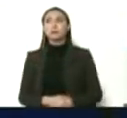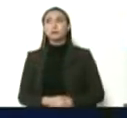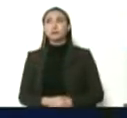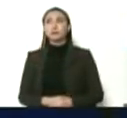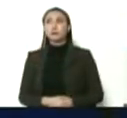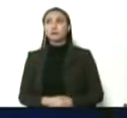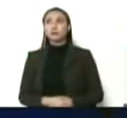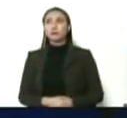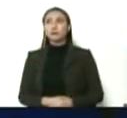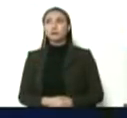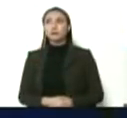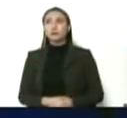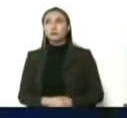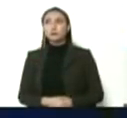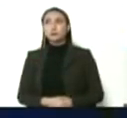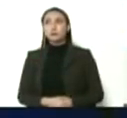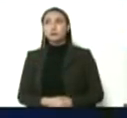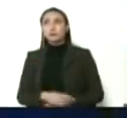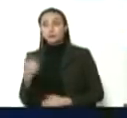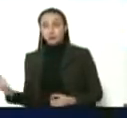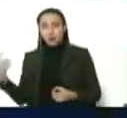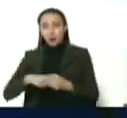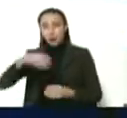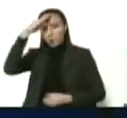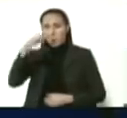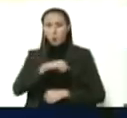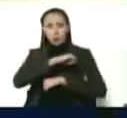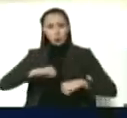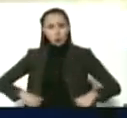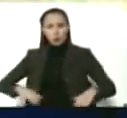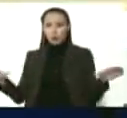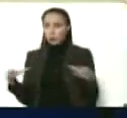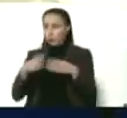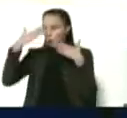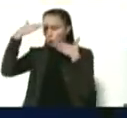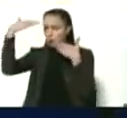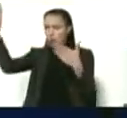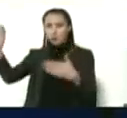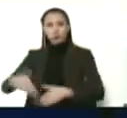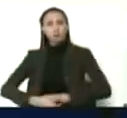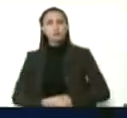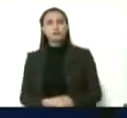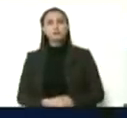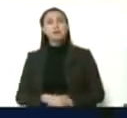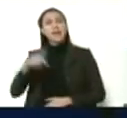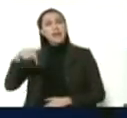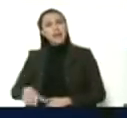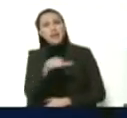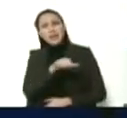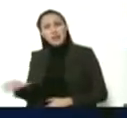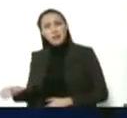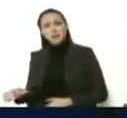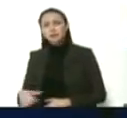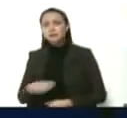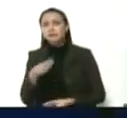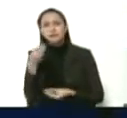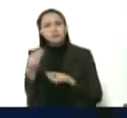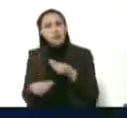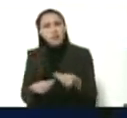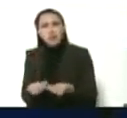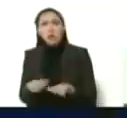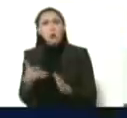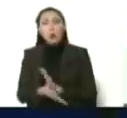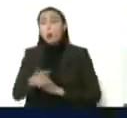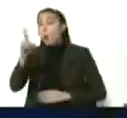de la Fuerza Armada Nacional Bolivariana. Bueno, mi saludo. Esta semana se cumplió un